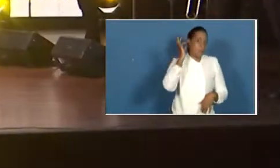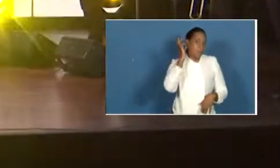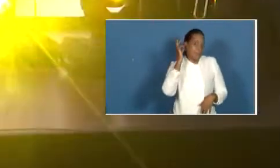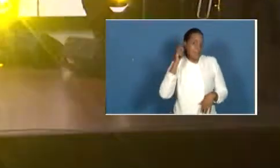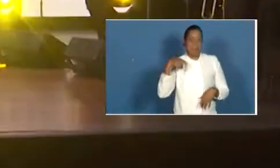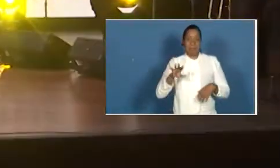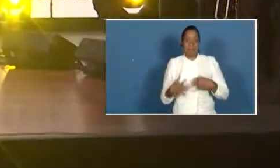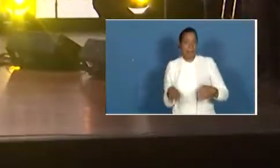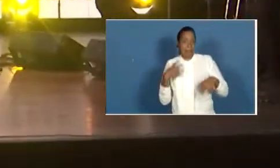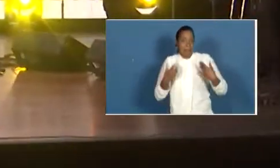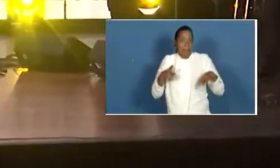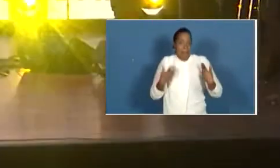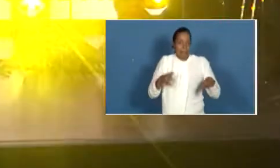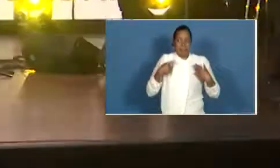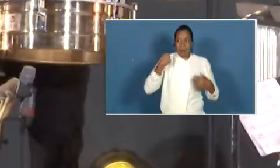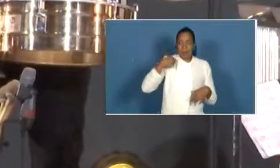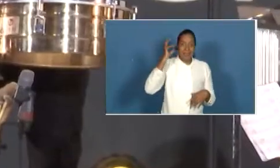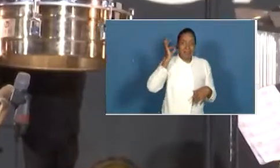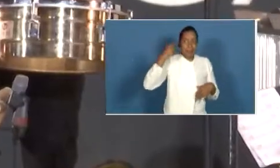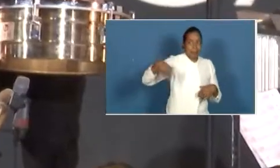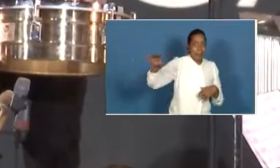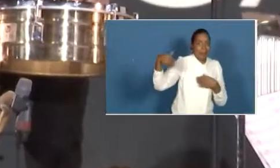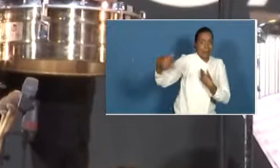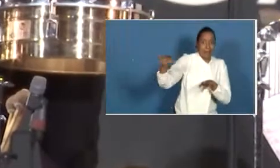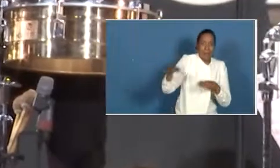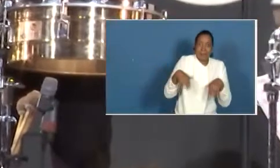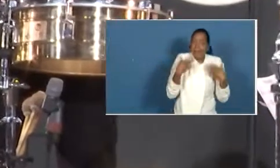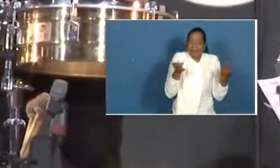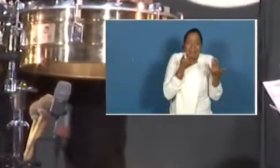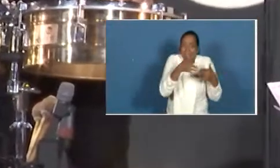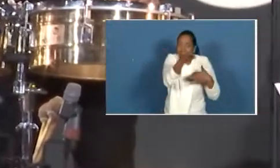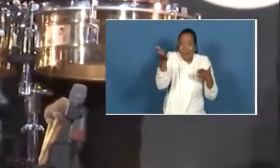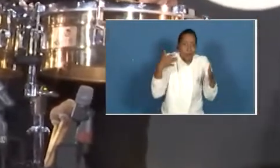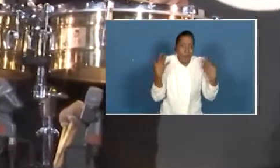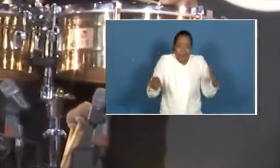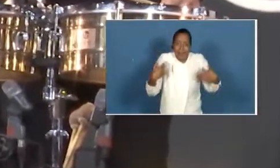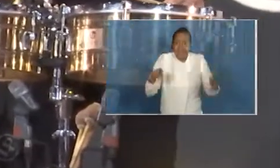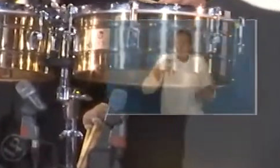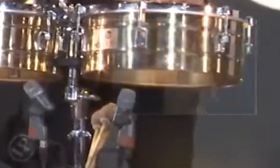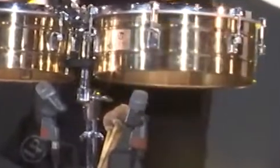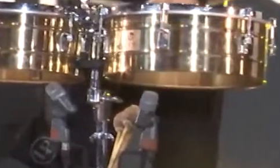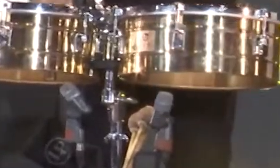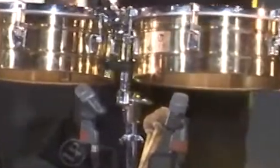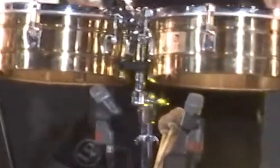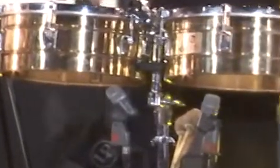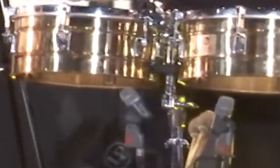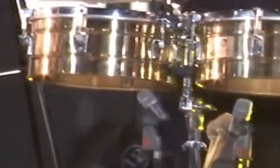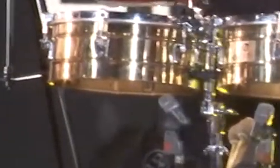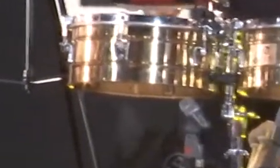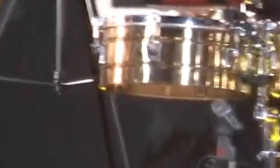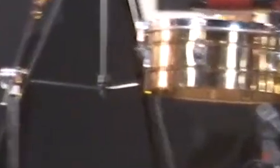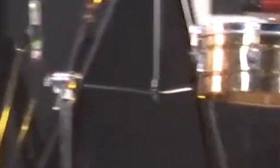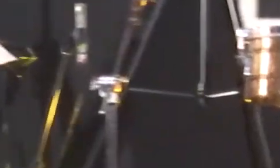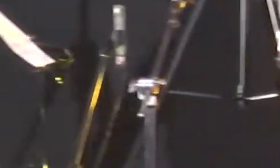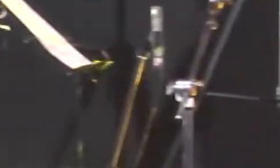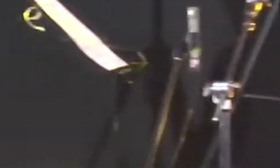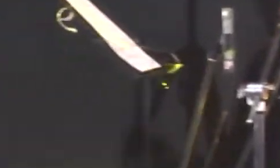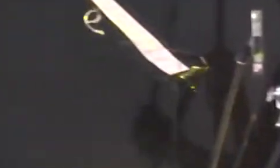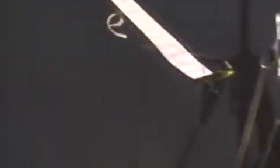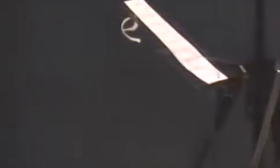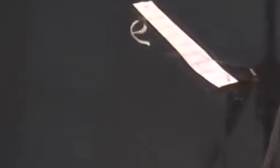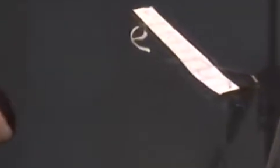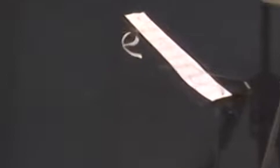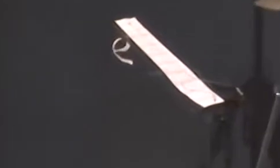Mira, se te fue tu mujer, ¿y ahora qué vas a hacer? Ay, mira, se te fue tu mujer. ¿Será